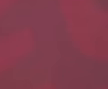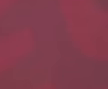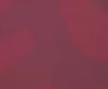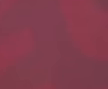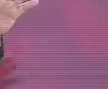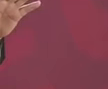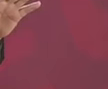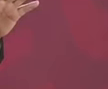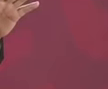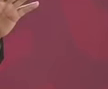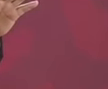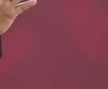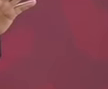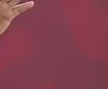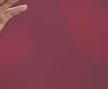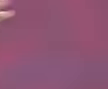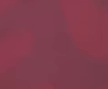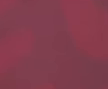ya cumplí